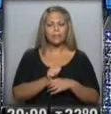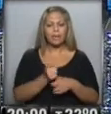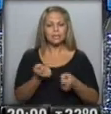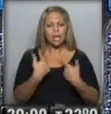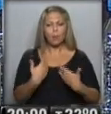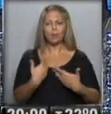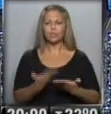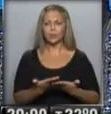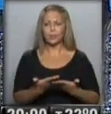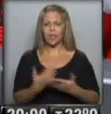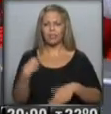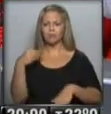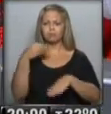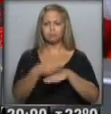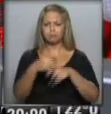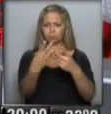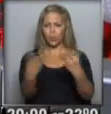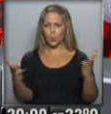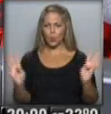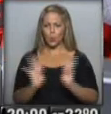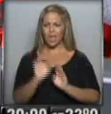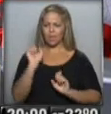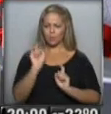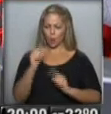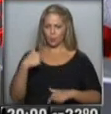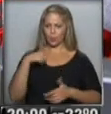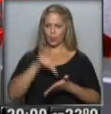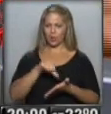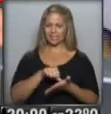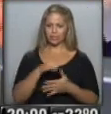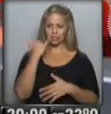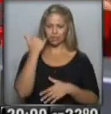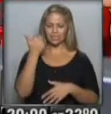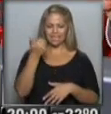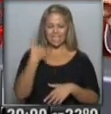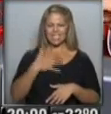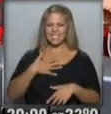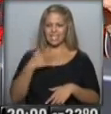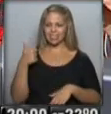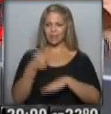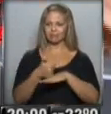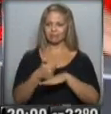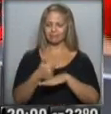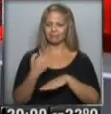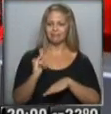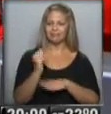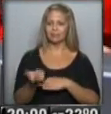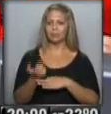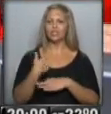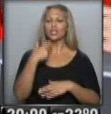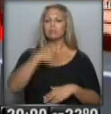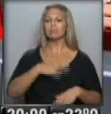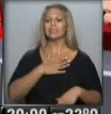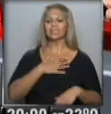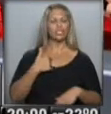la oportunidad de subirse a un ring en el país de uno, donde uno ya comienza a ser profeta en su propia tierra. Por eso te digo, la personalidad mía